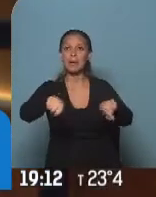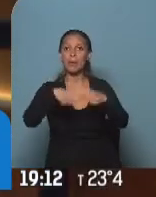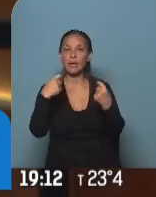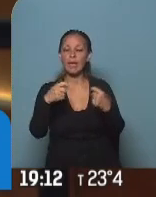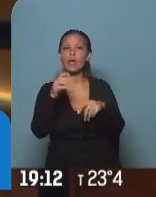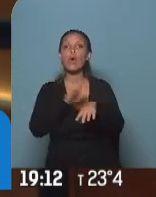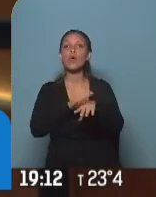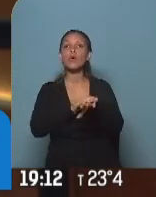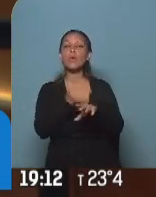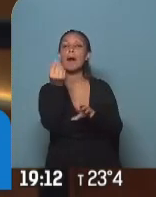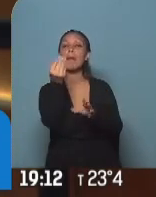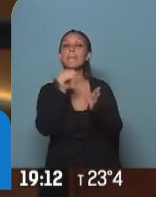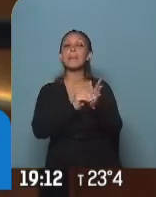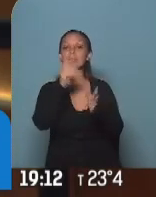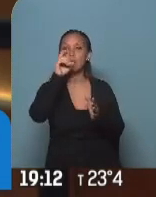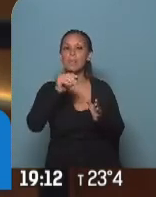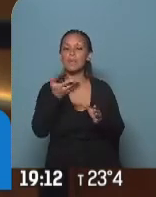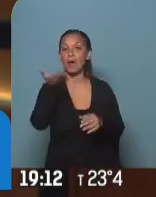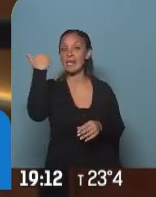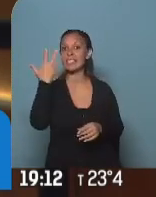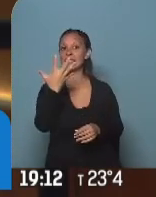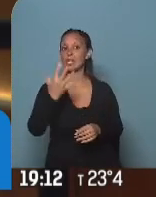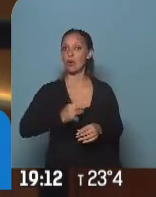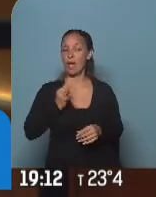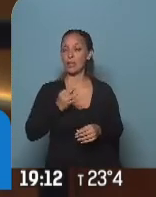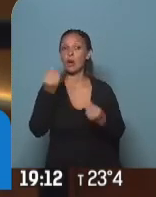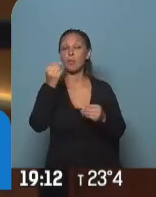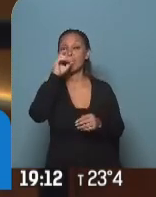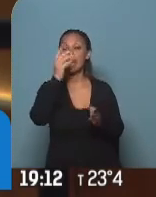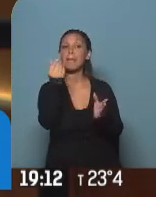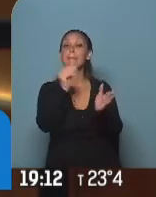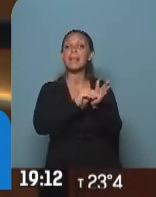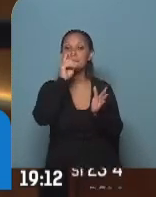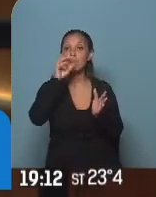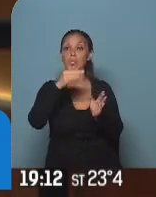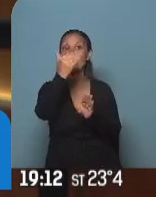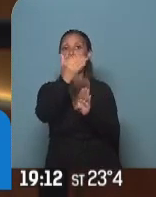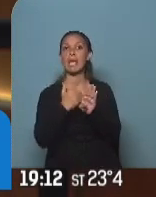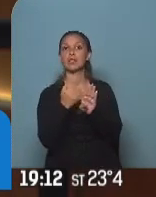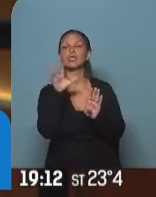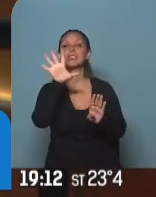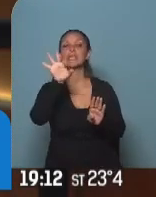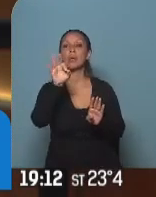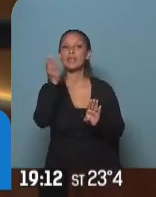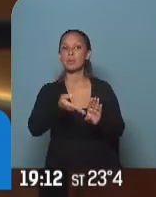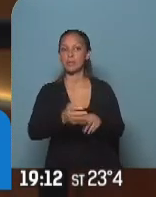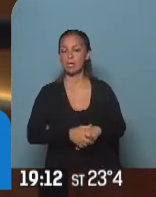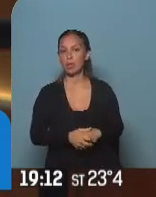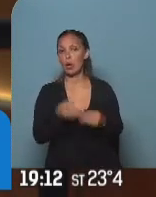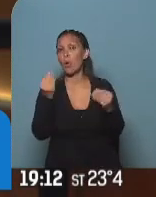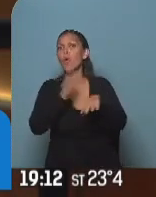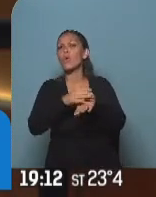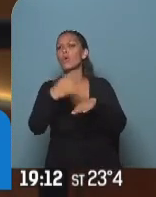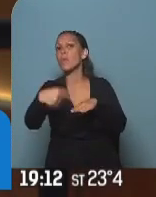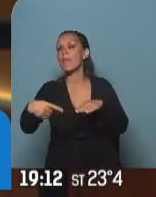caída del precio del petróleo hace 5 años, en que el precio del petróleo cayó más del 50%, por el hecho muy evidente